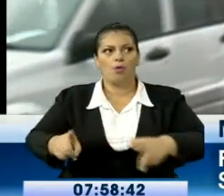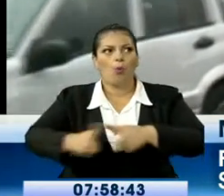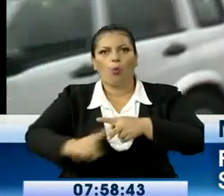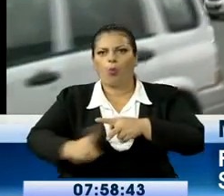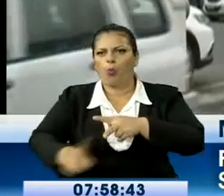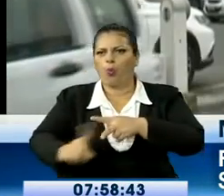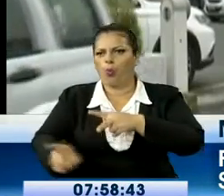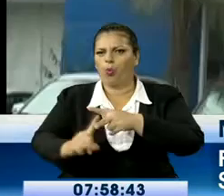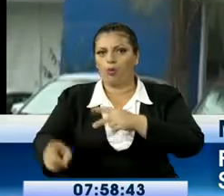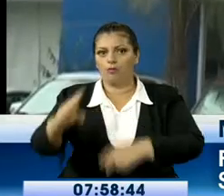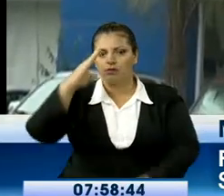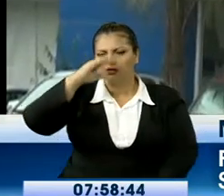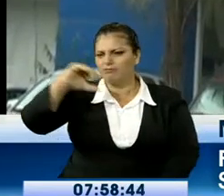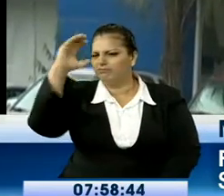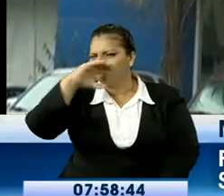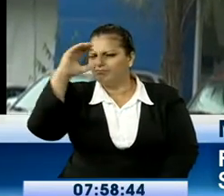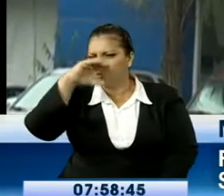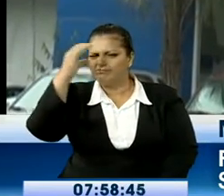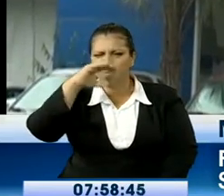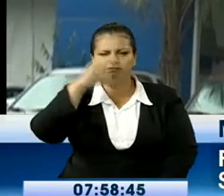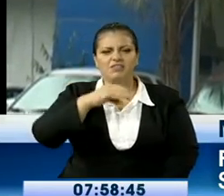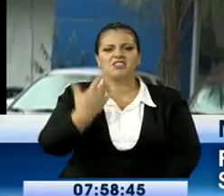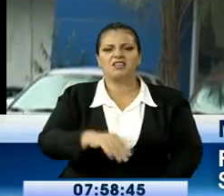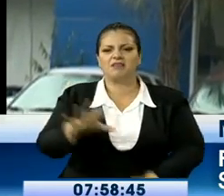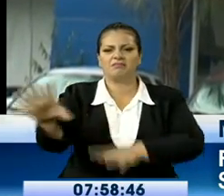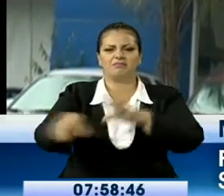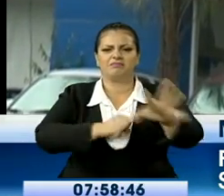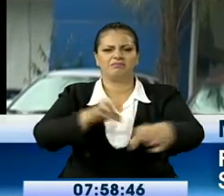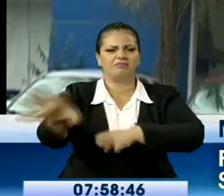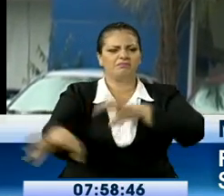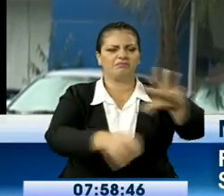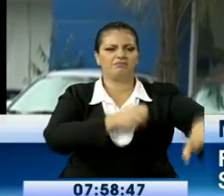más buscados, sujetos considerados de alta peligrosidad